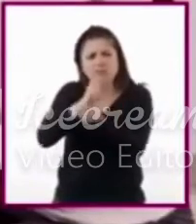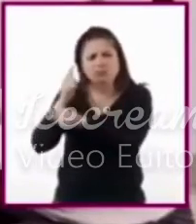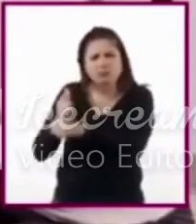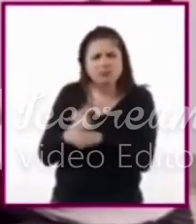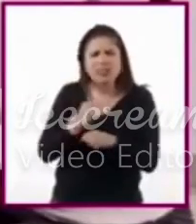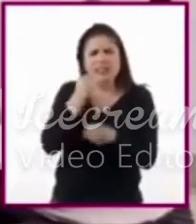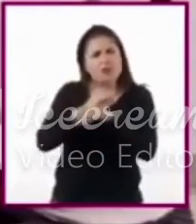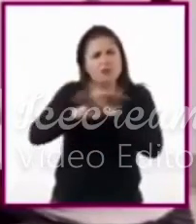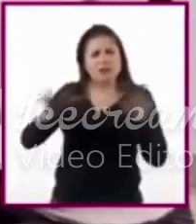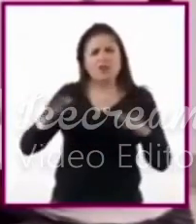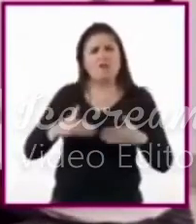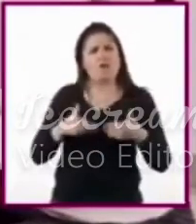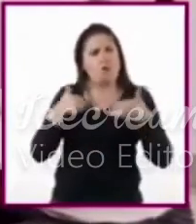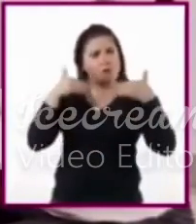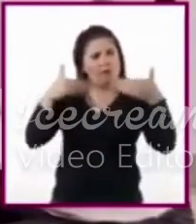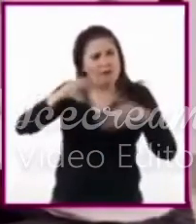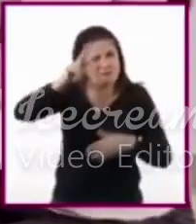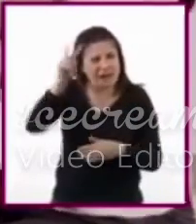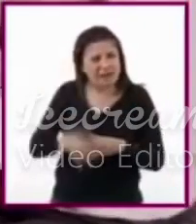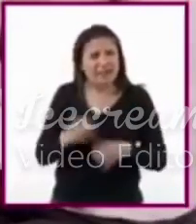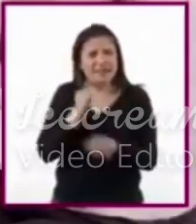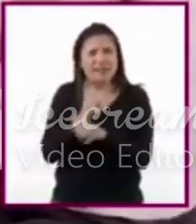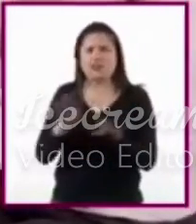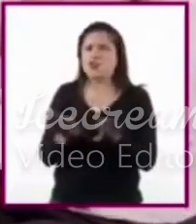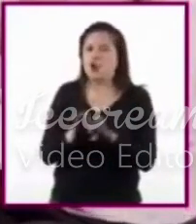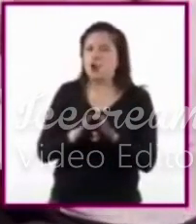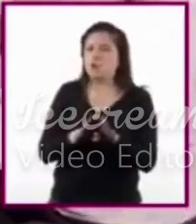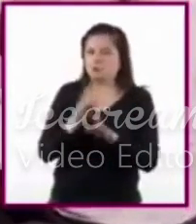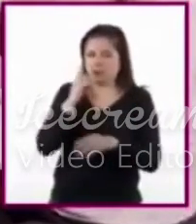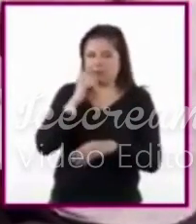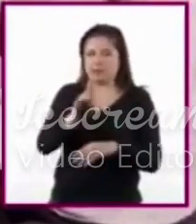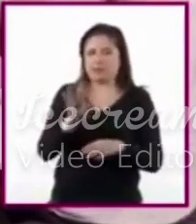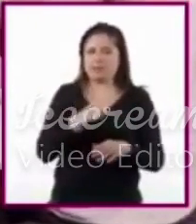información confiable en internet? Sí, Buena idea.